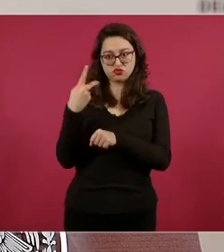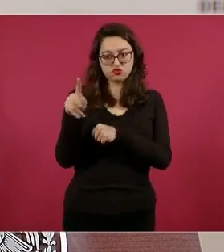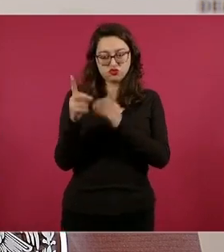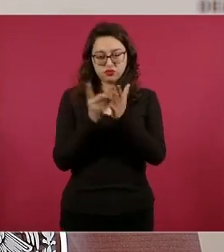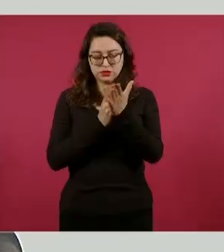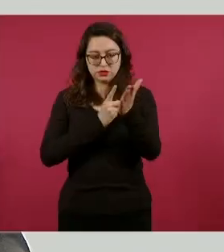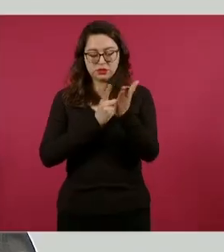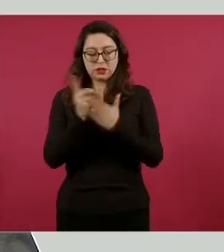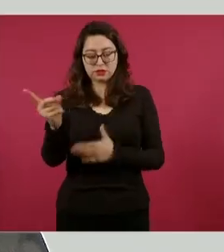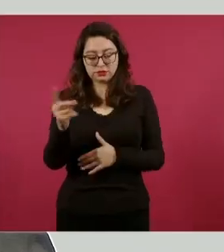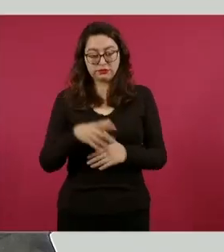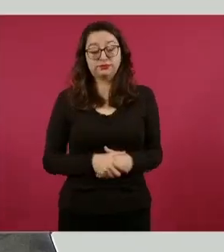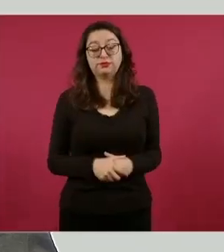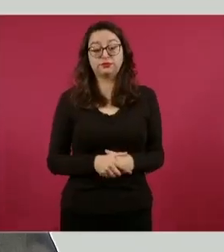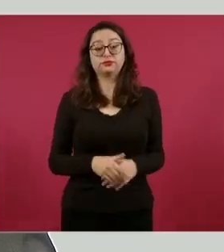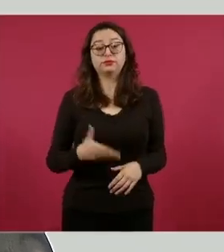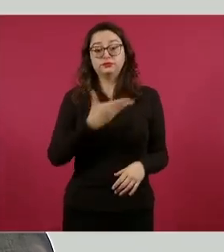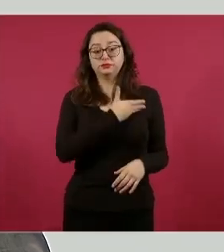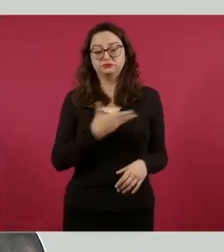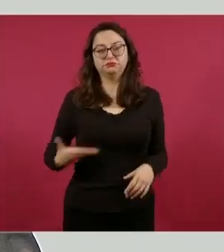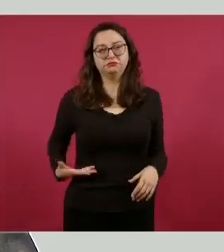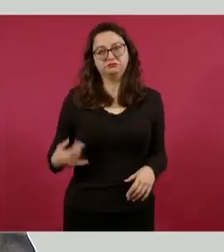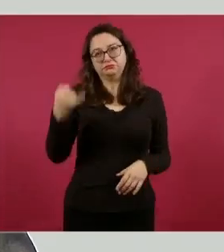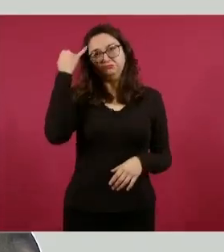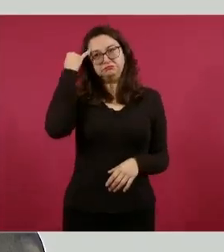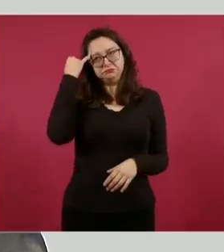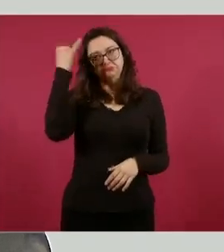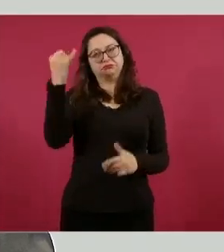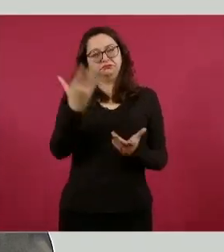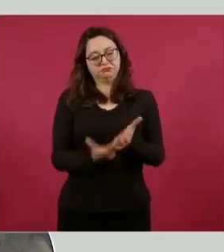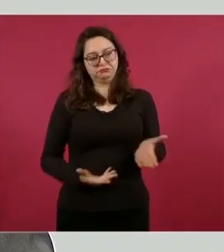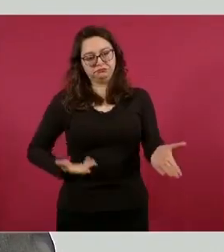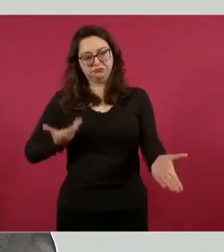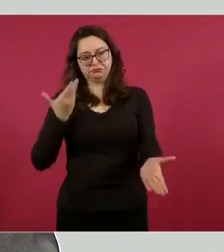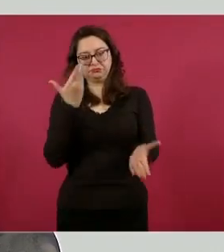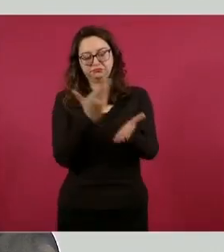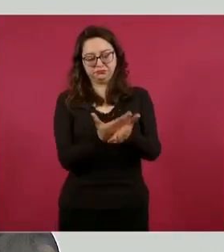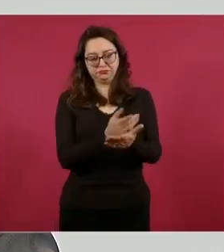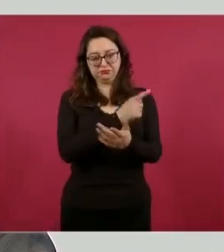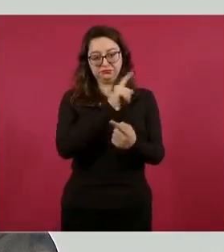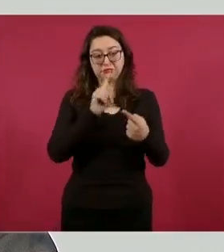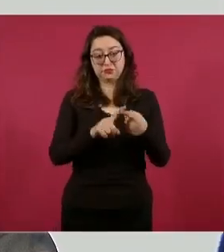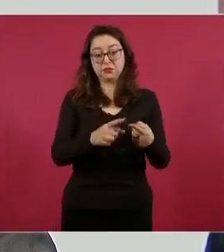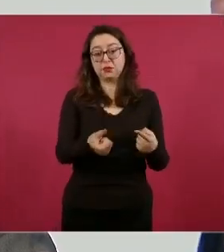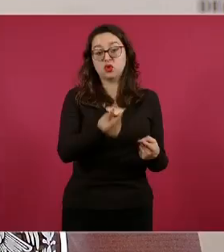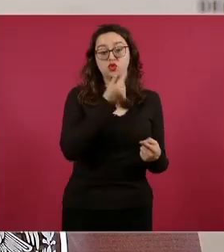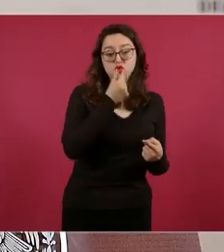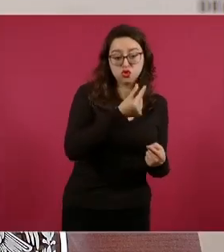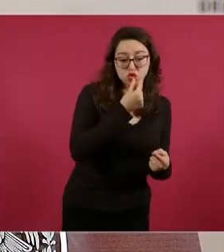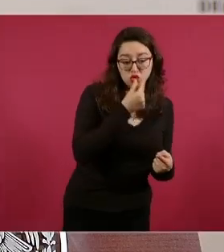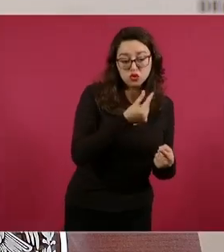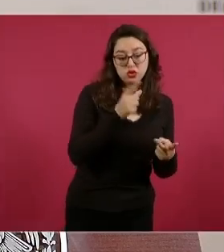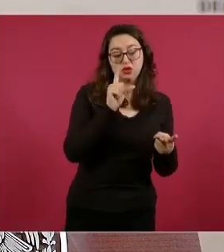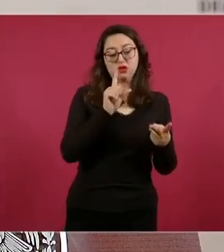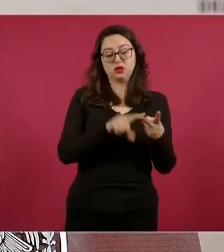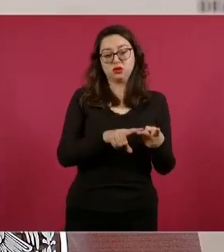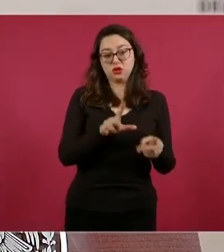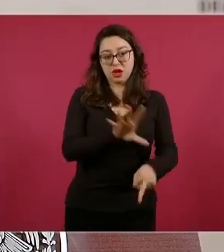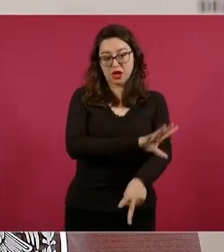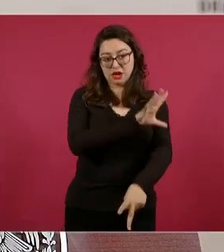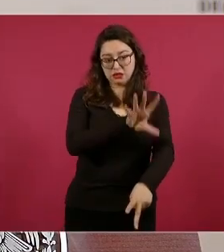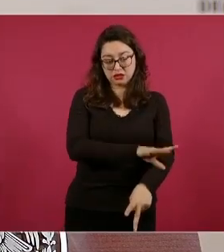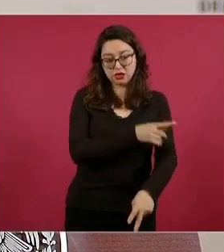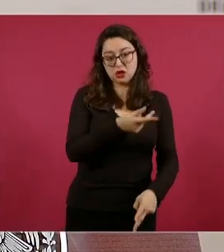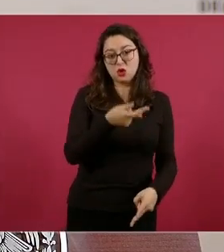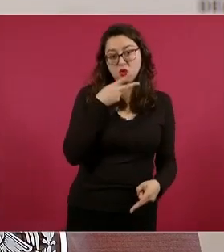bien proponer prohibir la producción, distribución y enajenación de cigarrillos electrónicos, vapeadores y